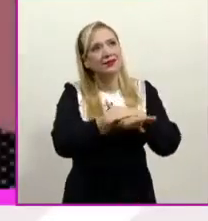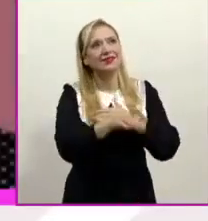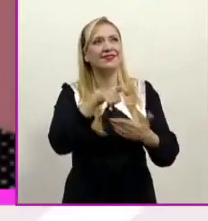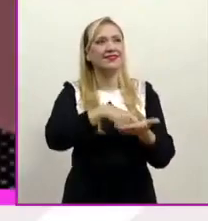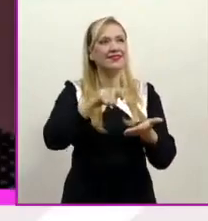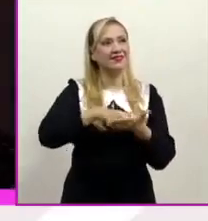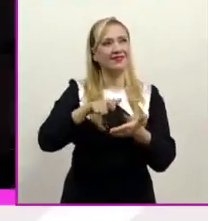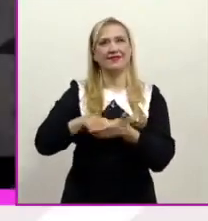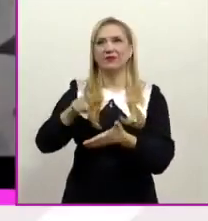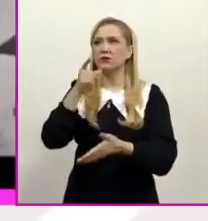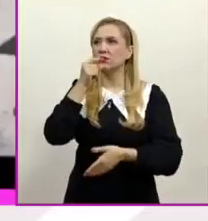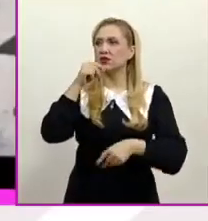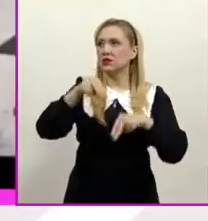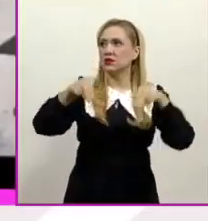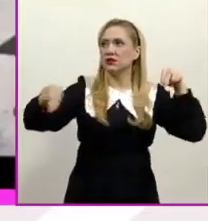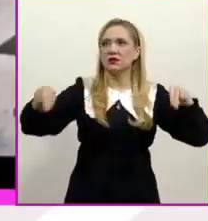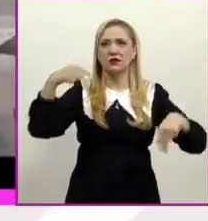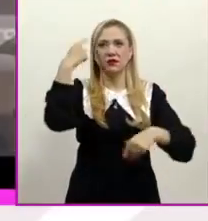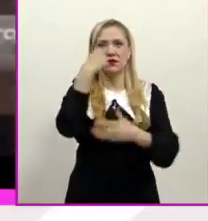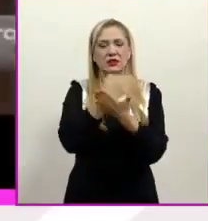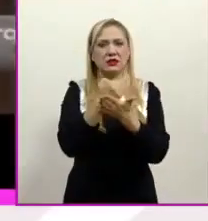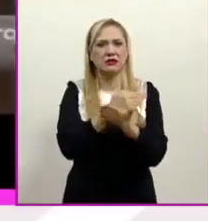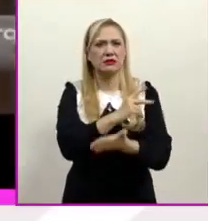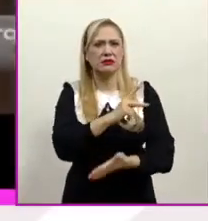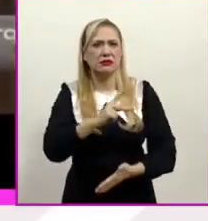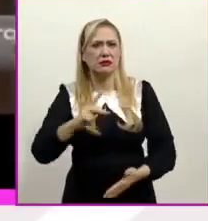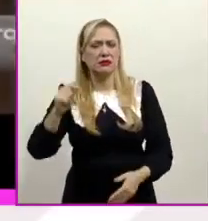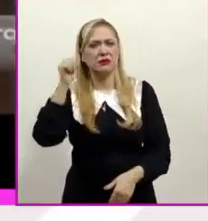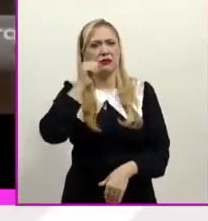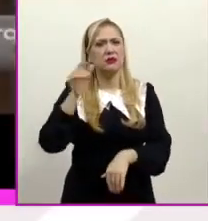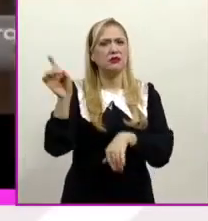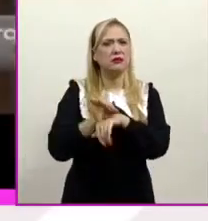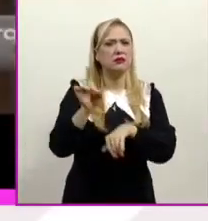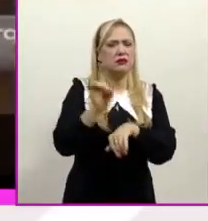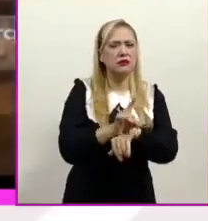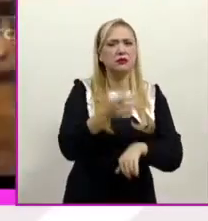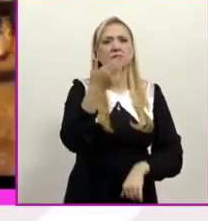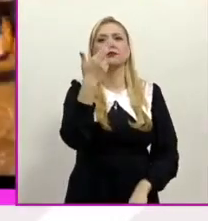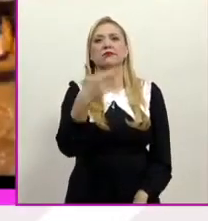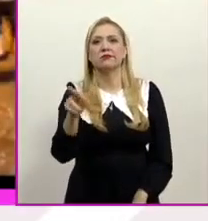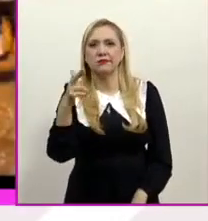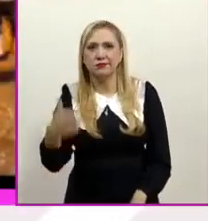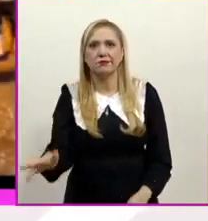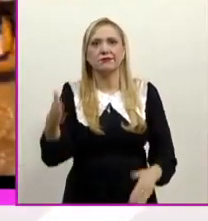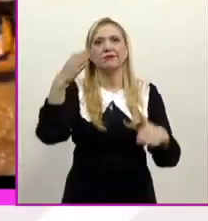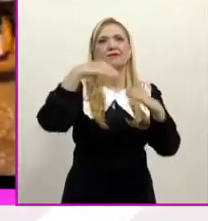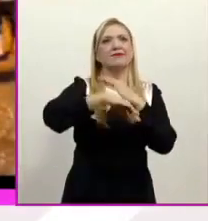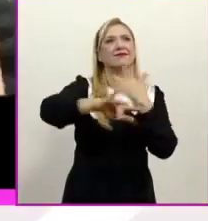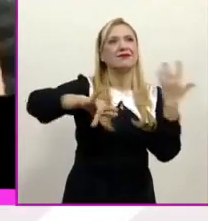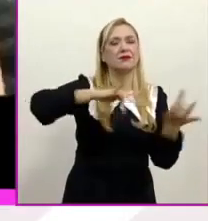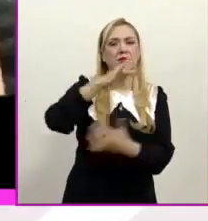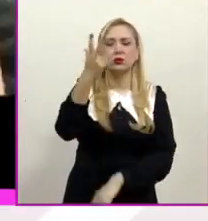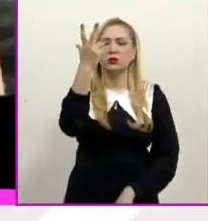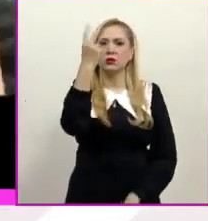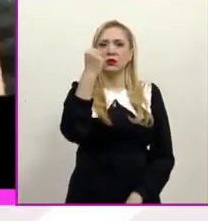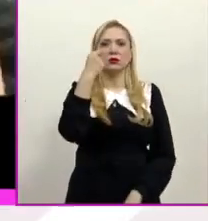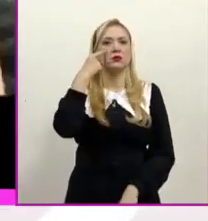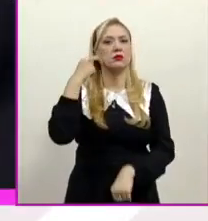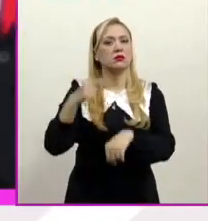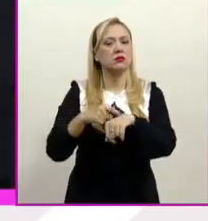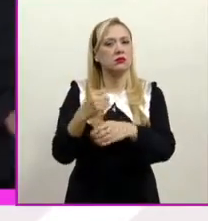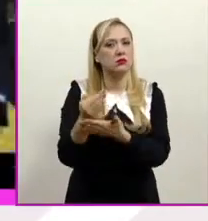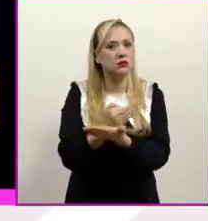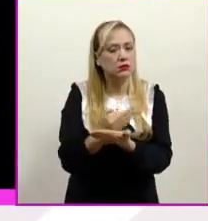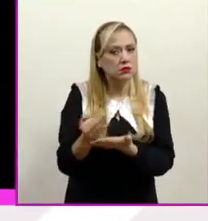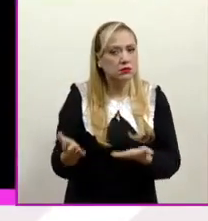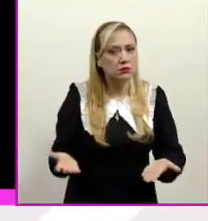las personas racializadas, en la discriminación que es cotidiana en ciertos restaurantes y centros nocturnos. Lo naturalizamos